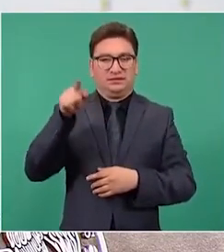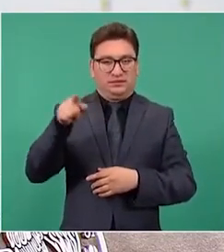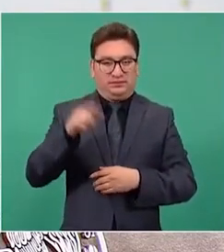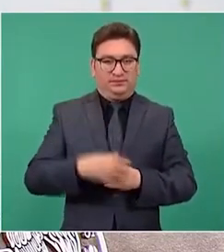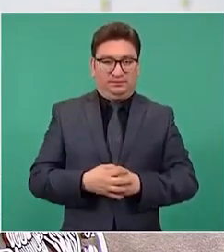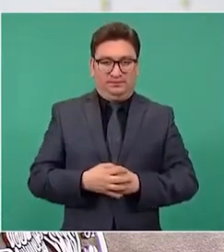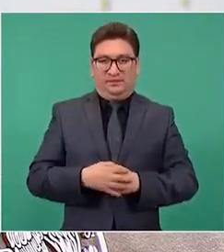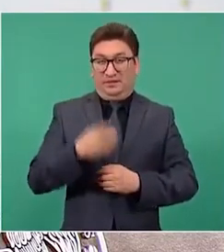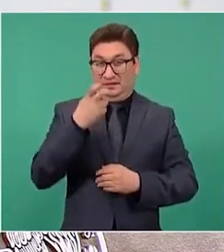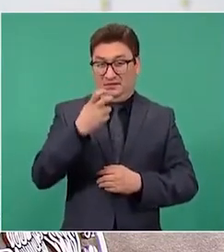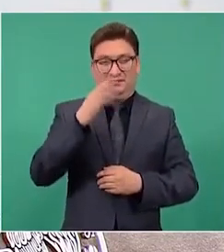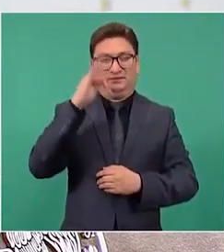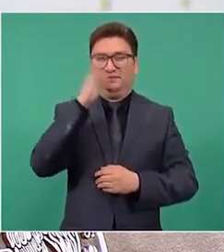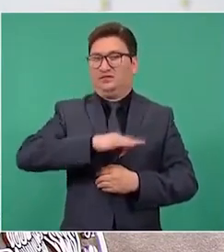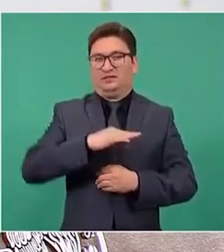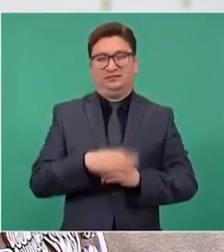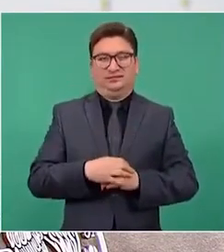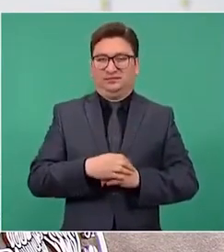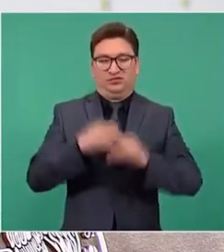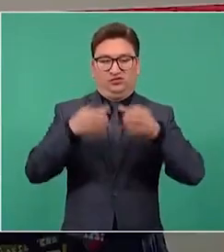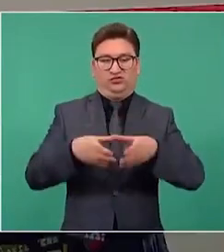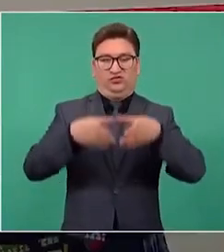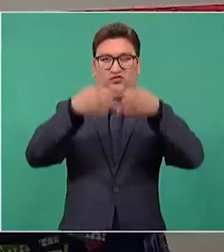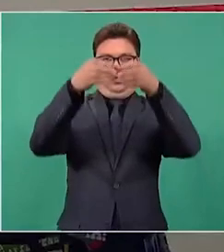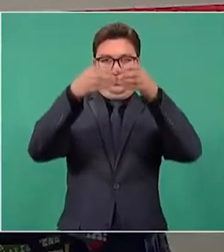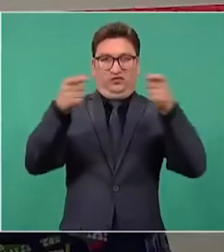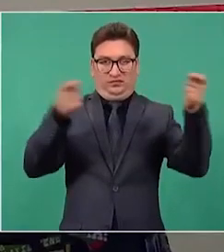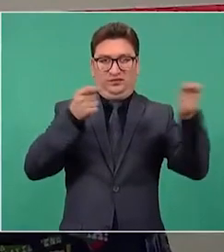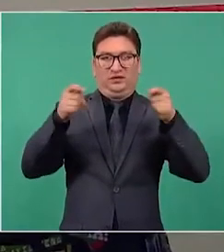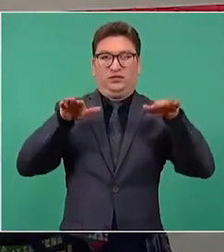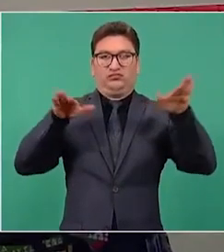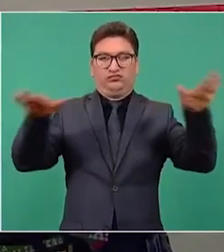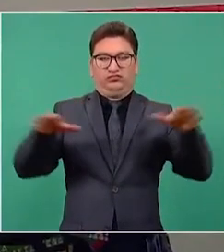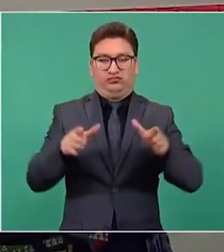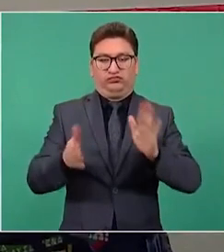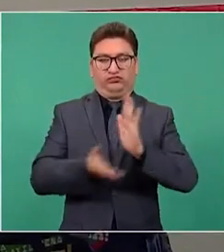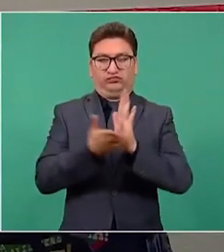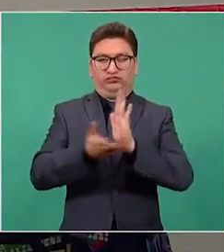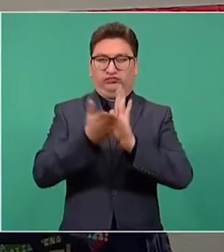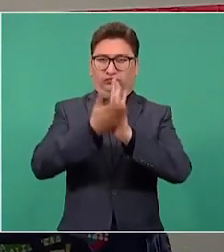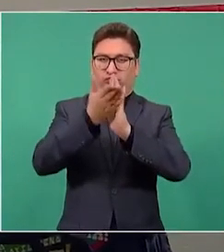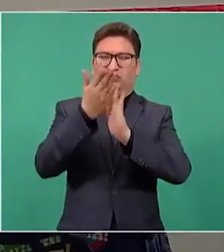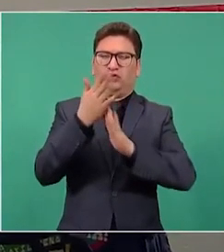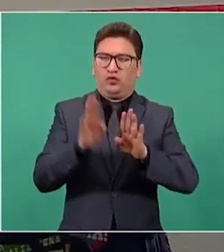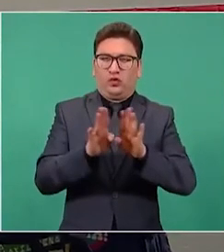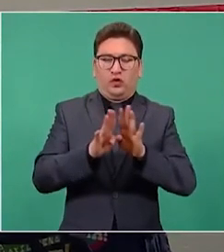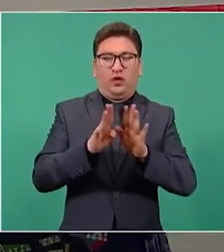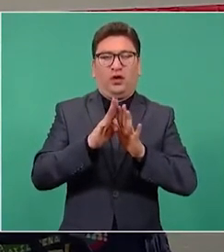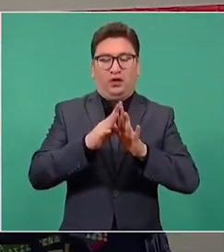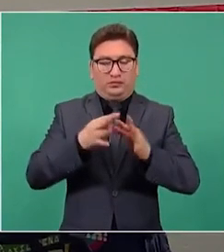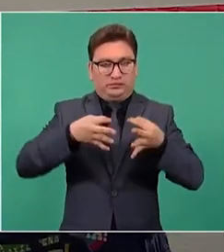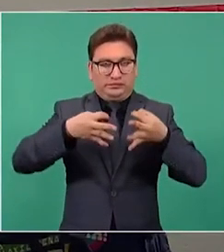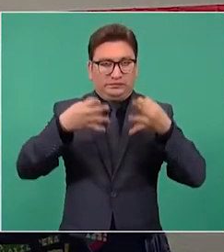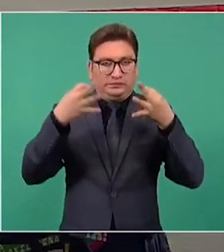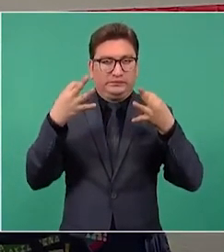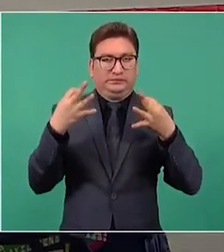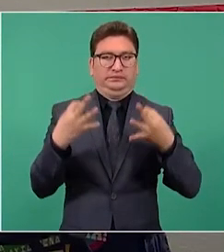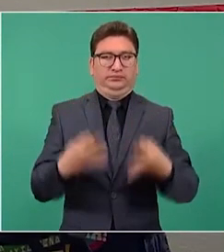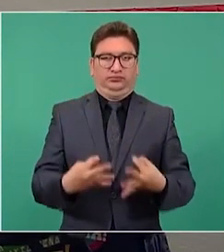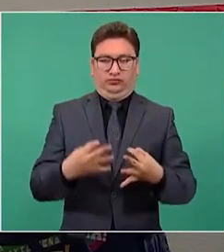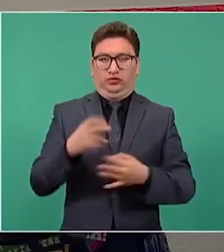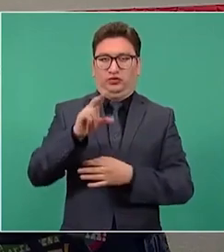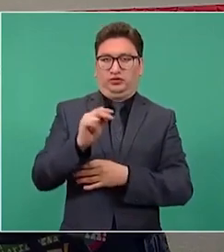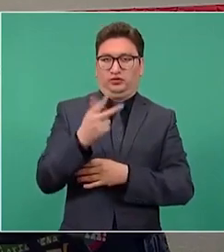Es falso. La torre del aeropuerto Felipe Ángeles fue construida bajo altos estándares de calidad. Tiene